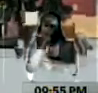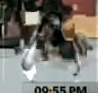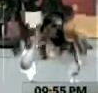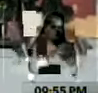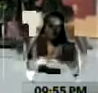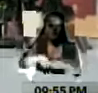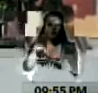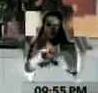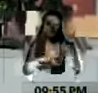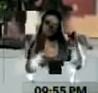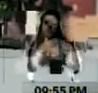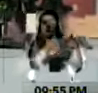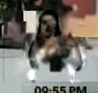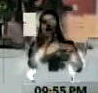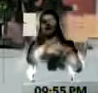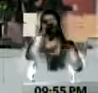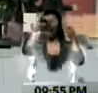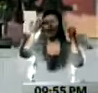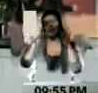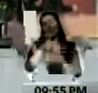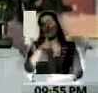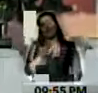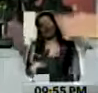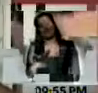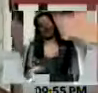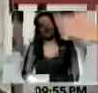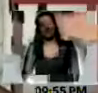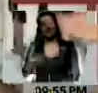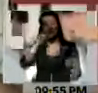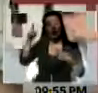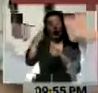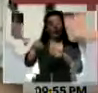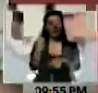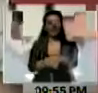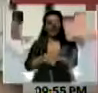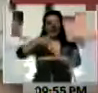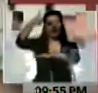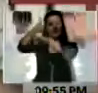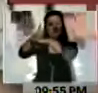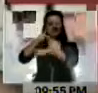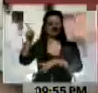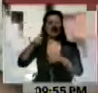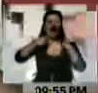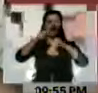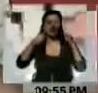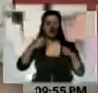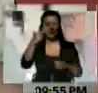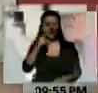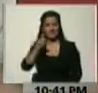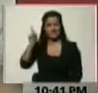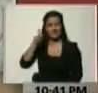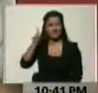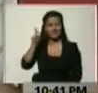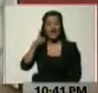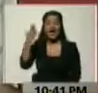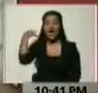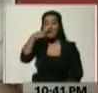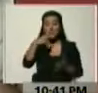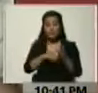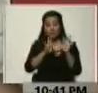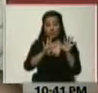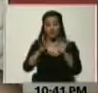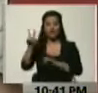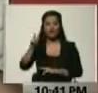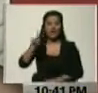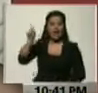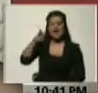Aquí está mi hermanito mayor, ojalá que lo hayan terminado. Mira, aquí está mi hermanito mayor, ¿eh? Aristóbulo Isturi en el año 92. Ahí tenía Aristóbulo 70